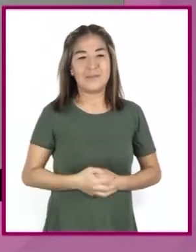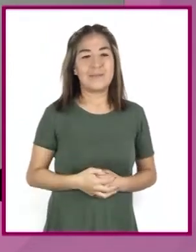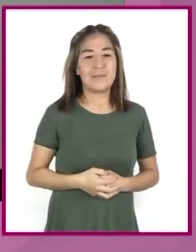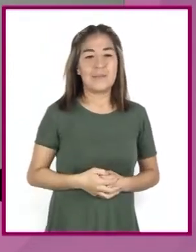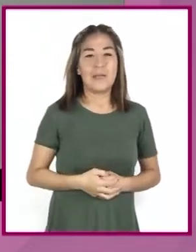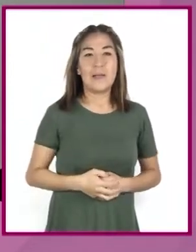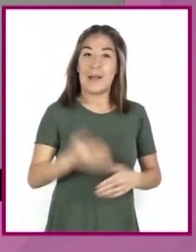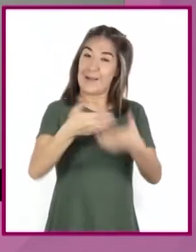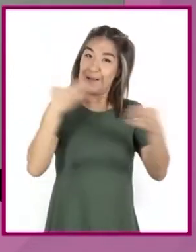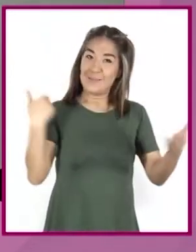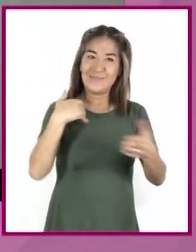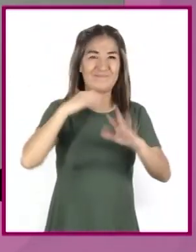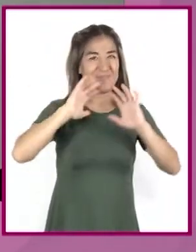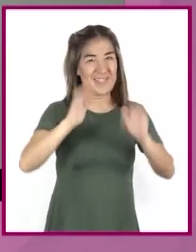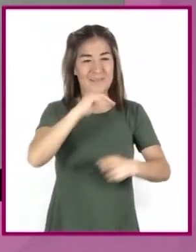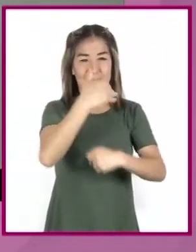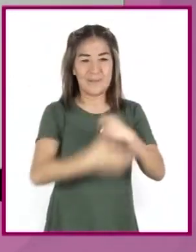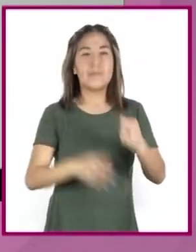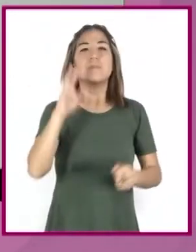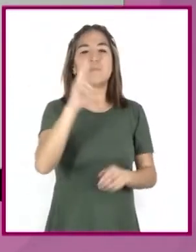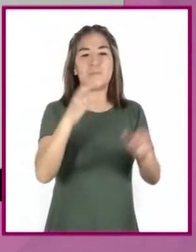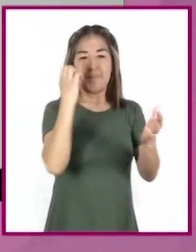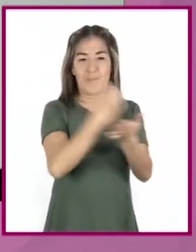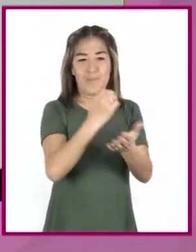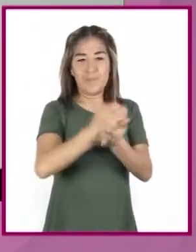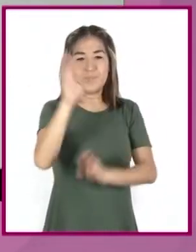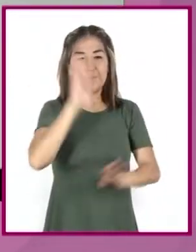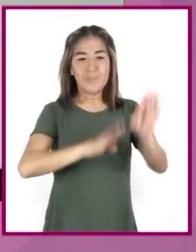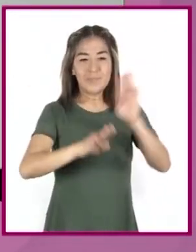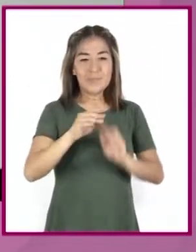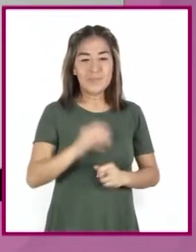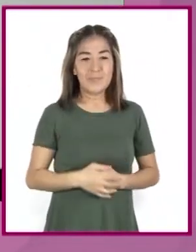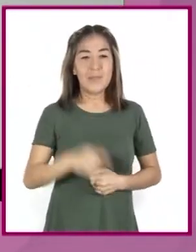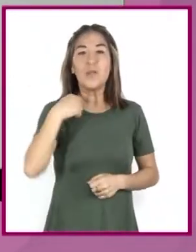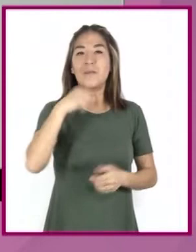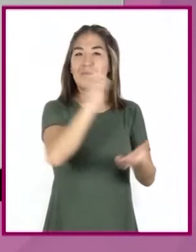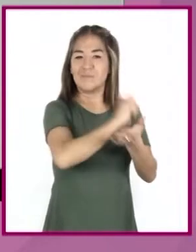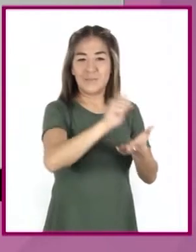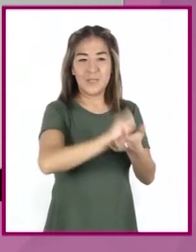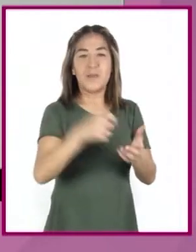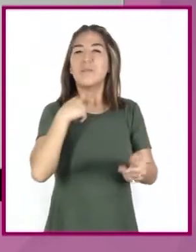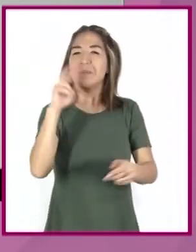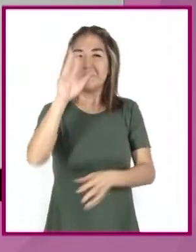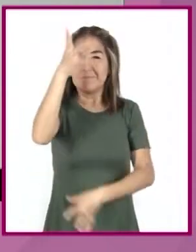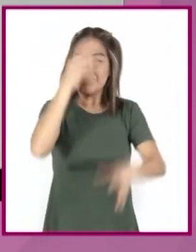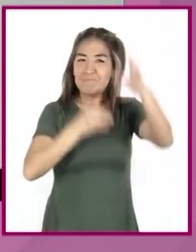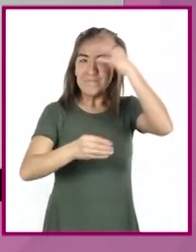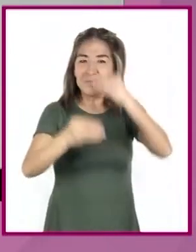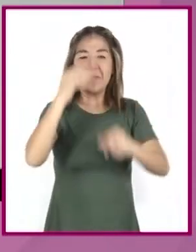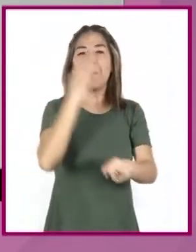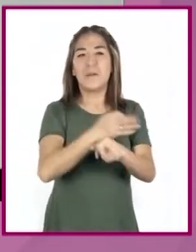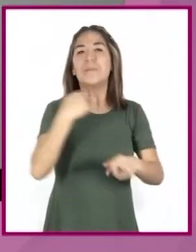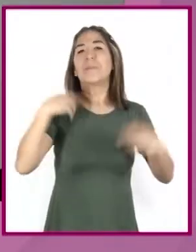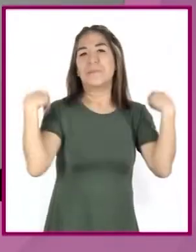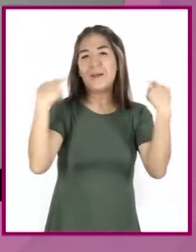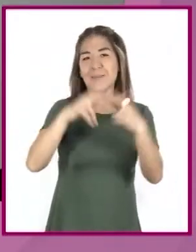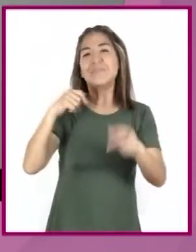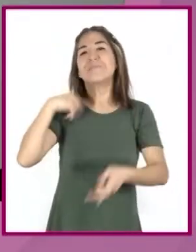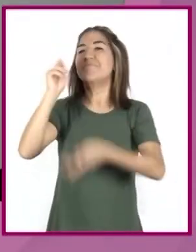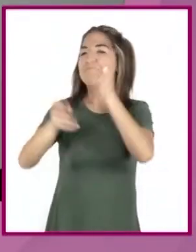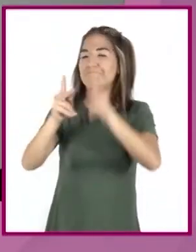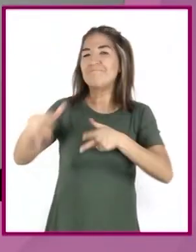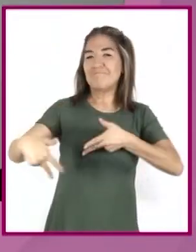Antes de despedirme, les quiero enseñar mi cuaderno de biología, donde apunto todo lo que he aprendido y lo comento con mi maestra.